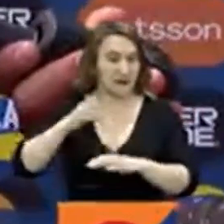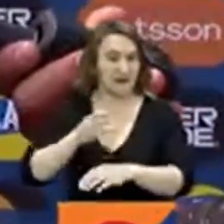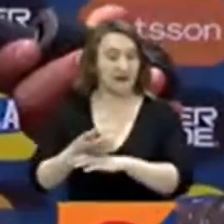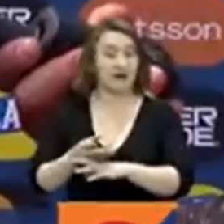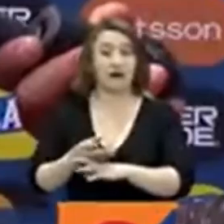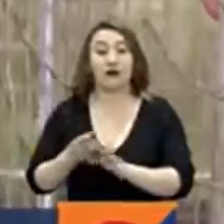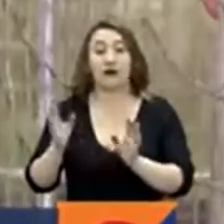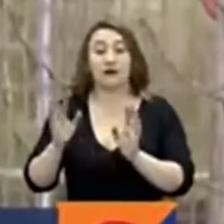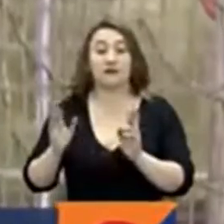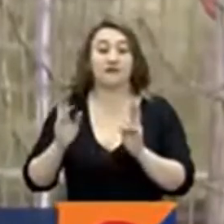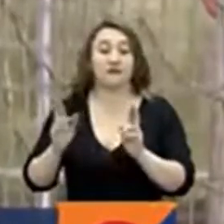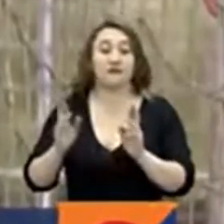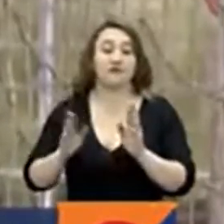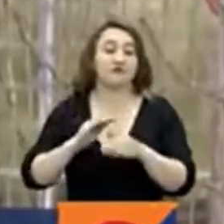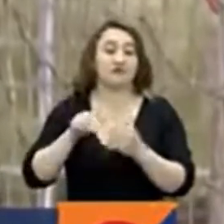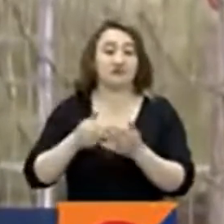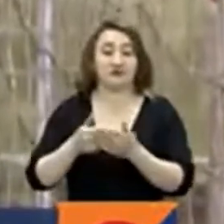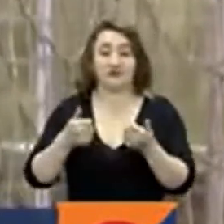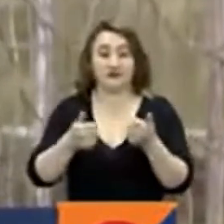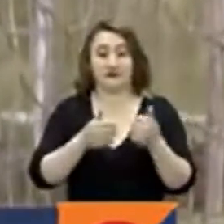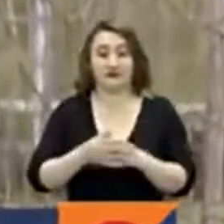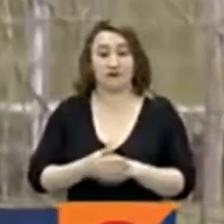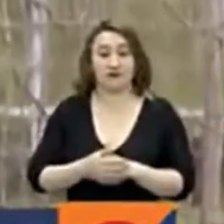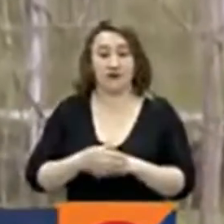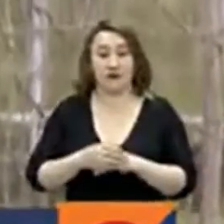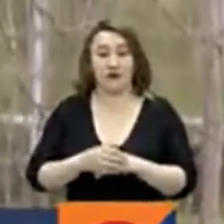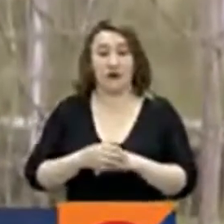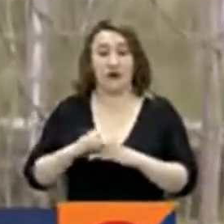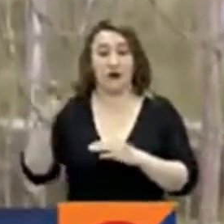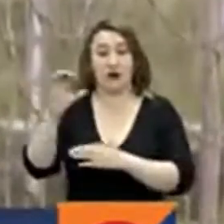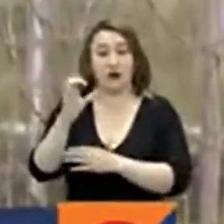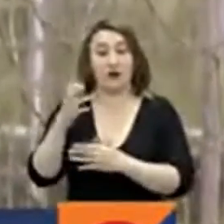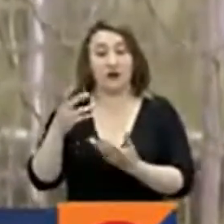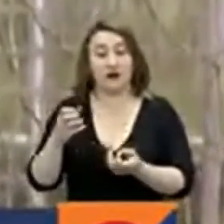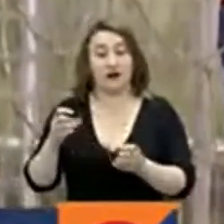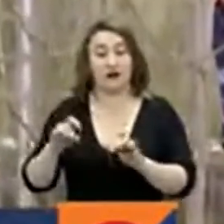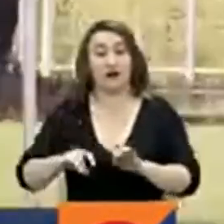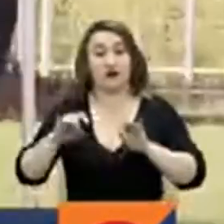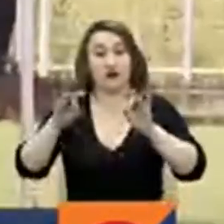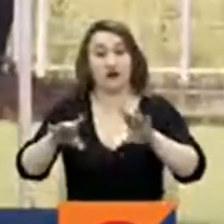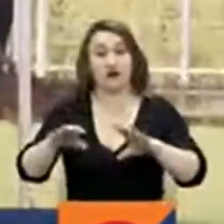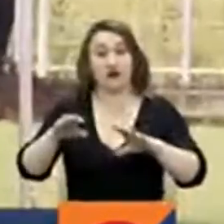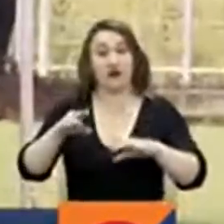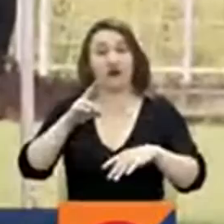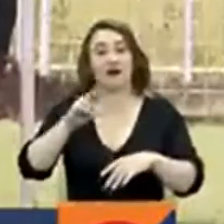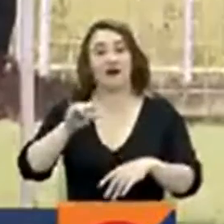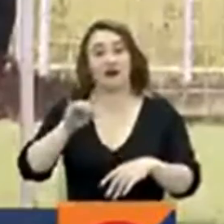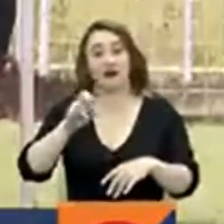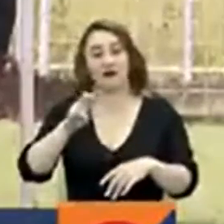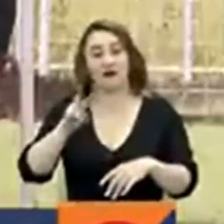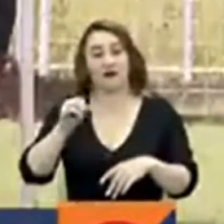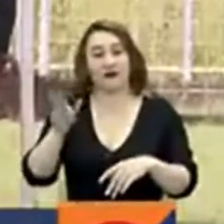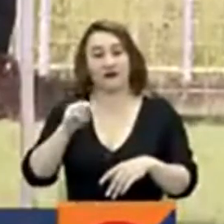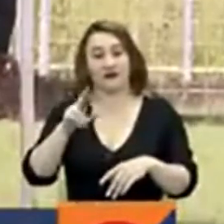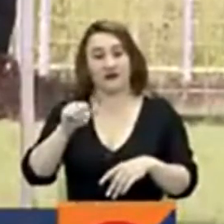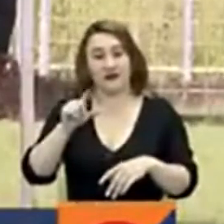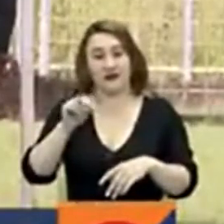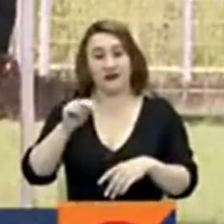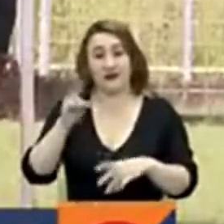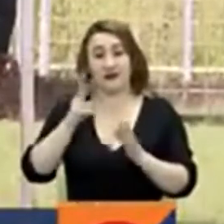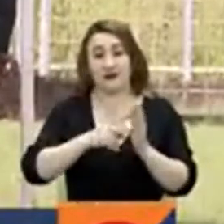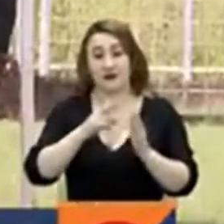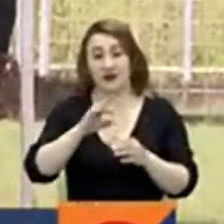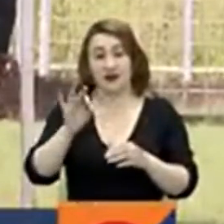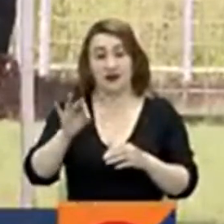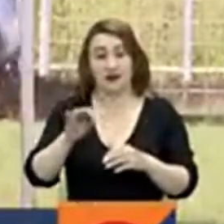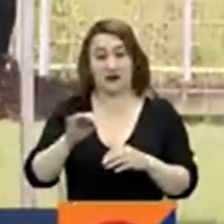todo nos salga de la mejor manera. Colombia quiere estar en la cita orbital Australia-Nueva Zelanda 2023. cupo que no está asegurado. En casa